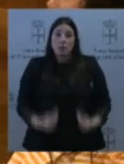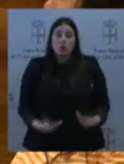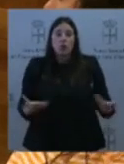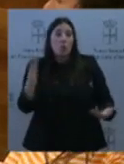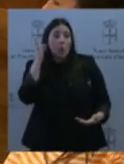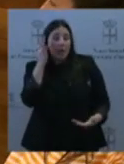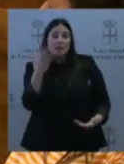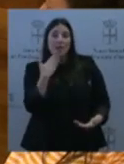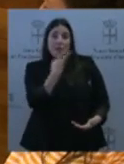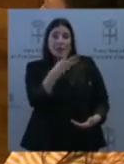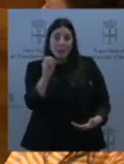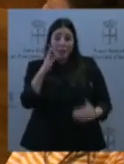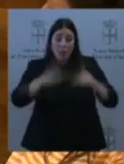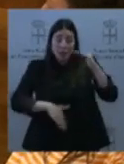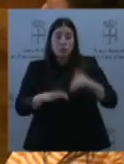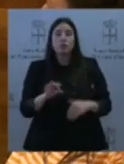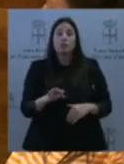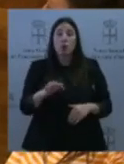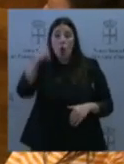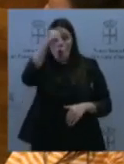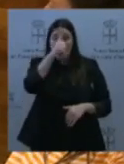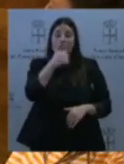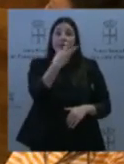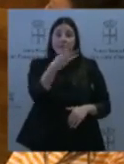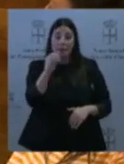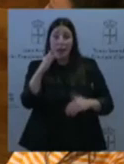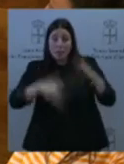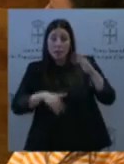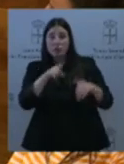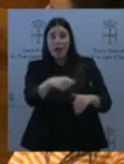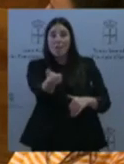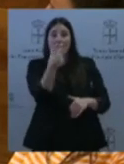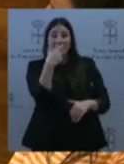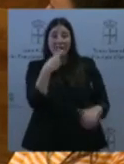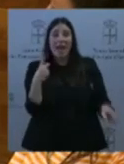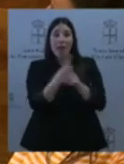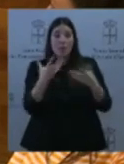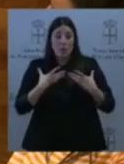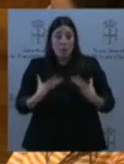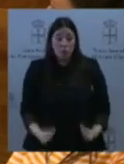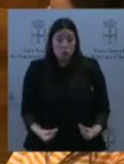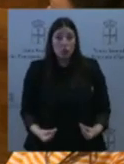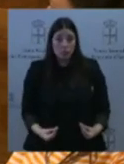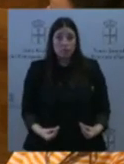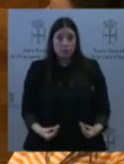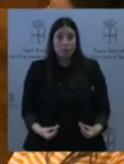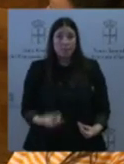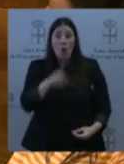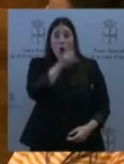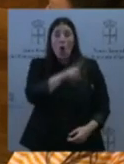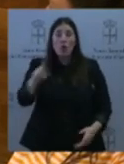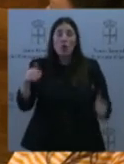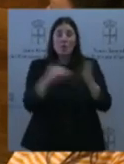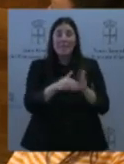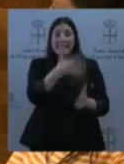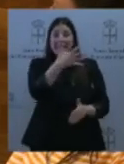menores de 30 están consumiendo antidepresivos más que en 2018, que hay 11.500 asturianos y asturianas más consumiendo antidepresivos